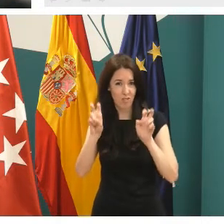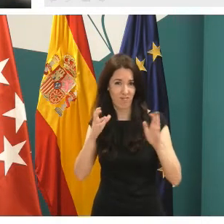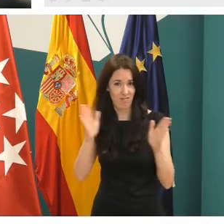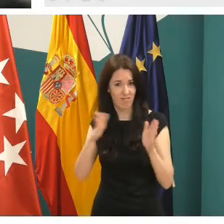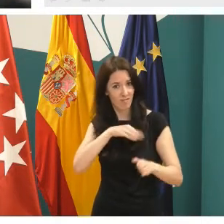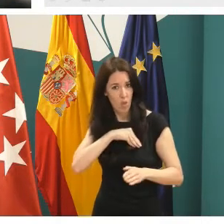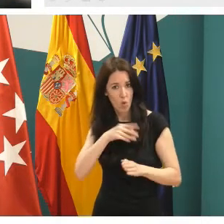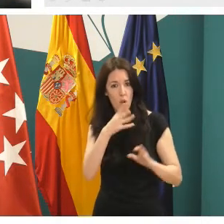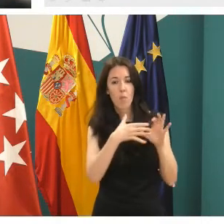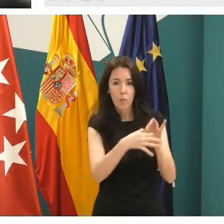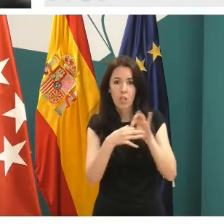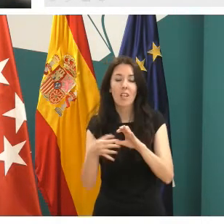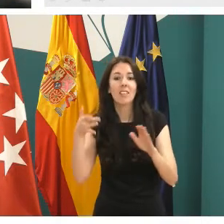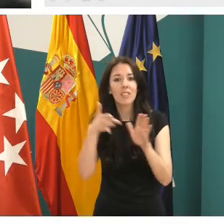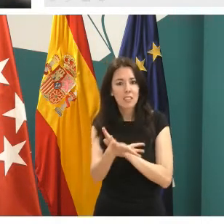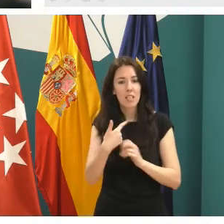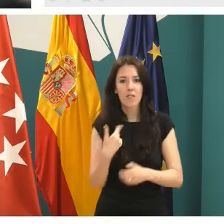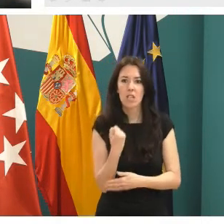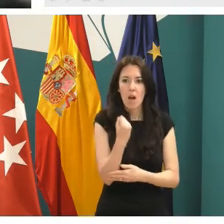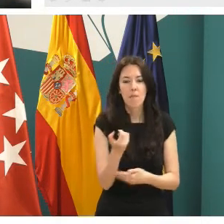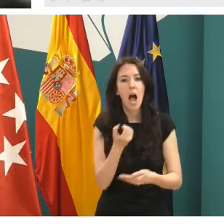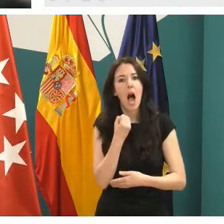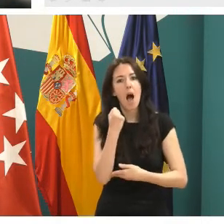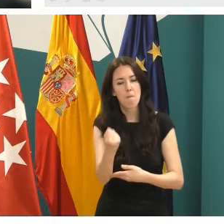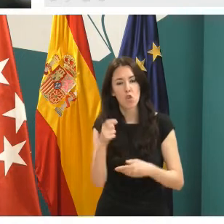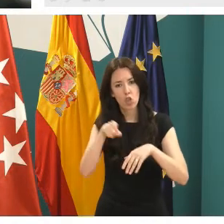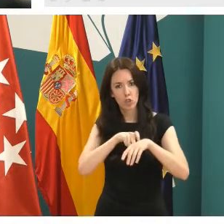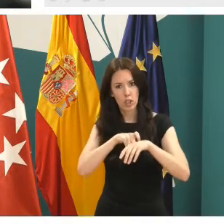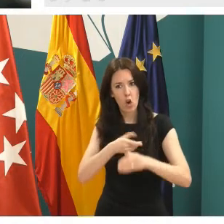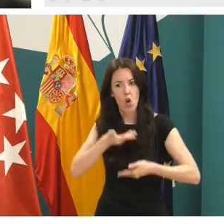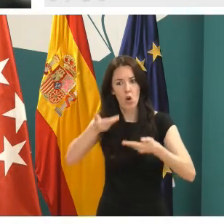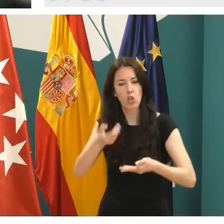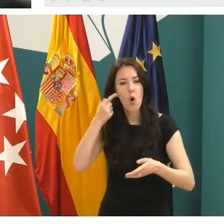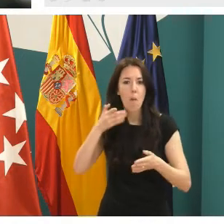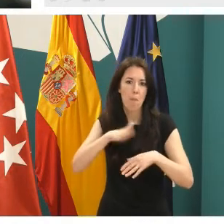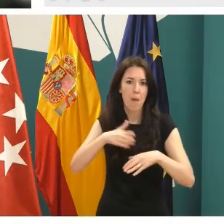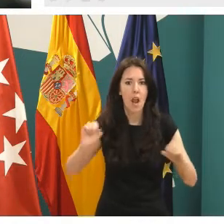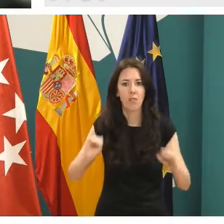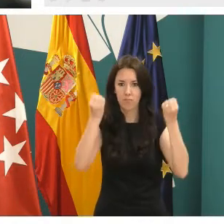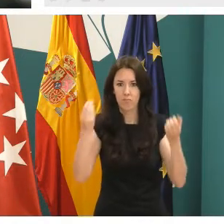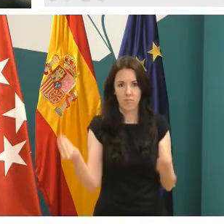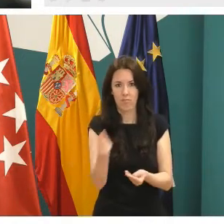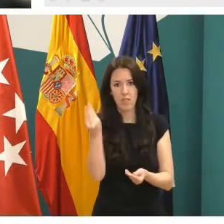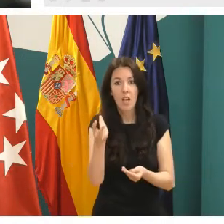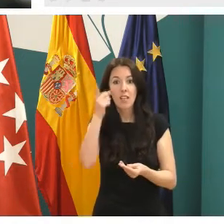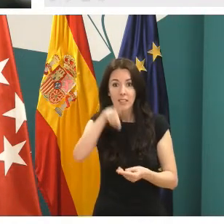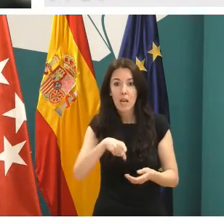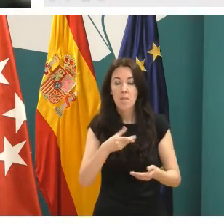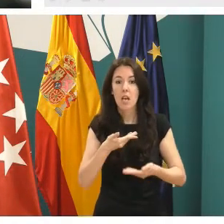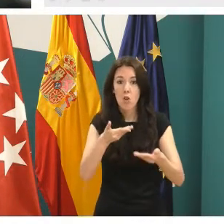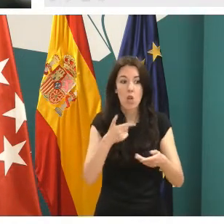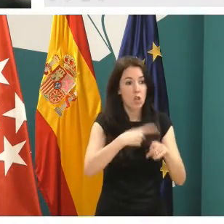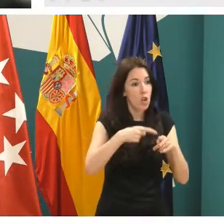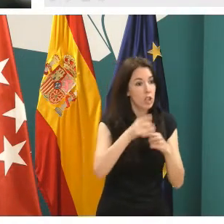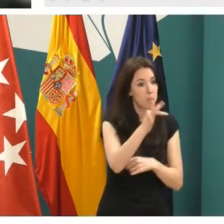son motivo de abordaje y de apoyo psicológico para poder superarlas adecuadamente y contribuir a que las otras, las